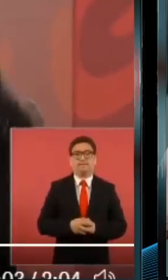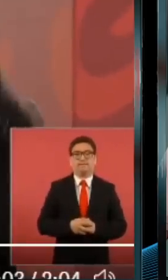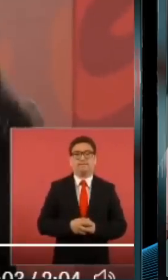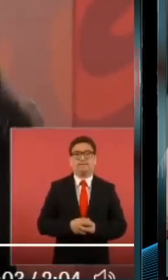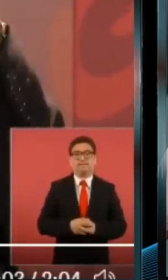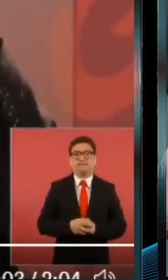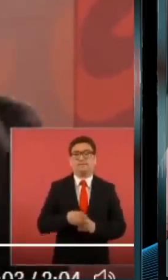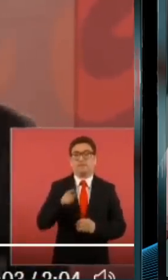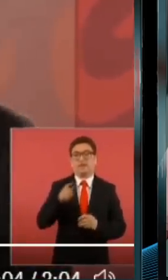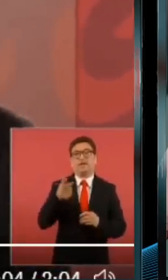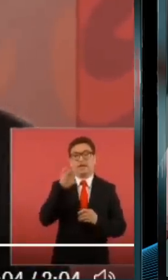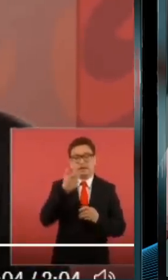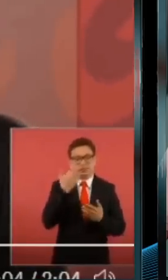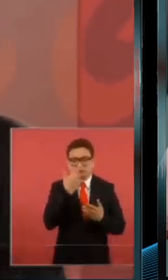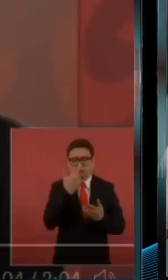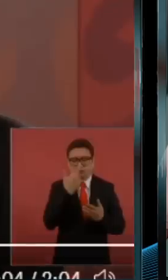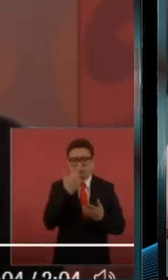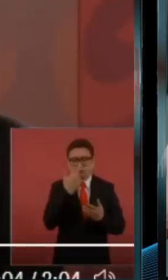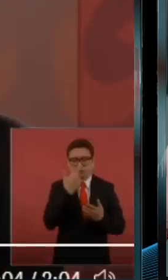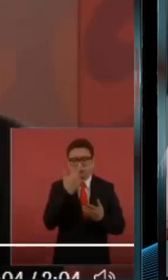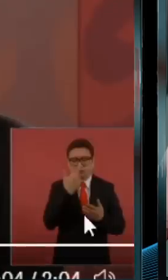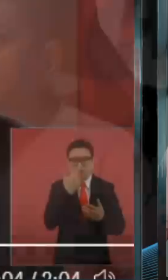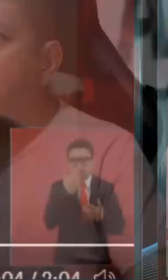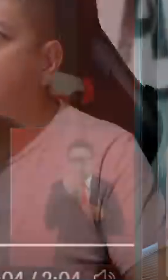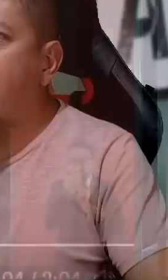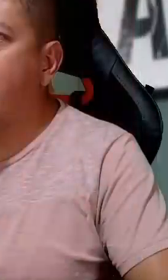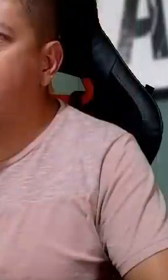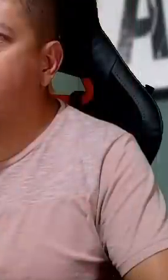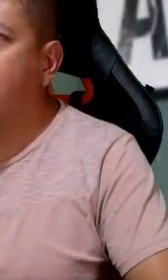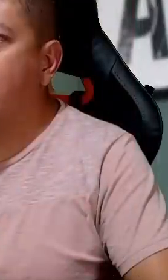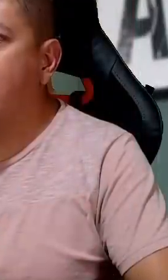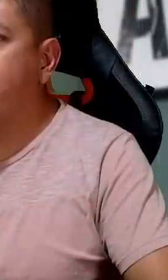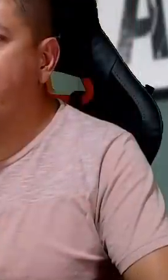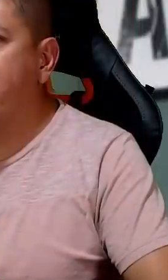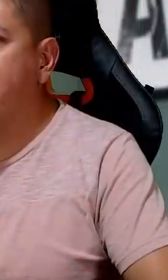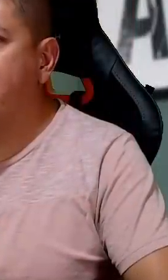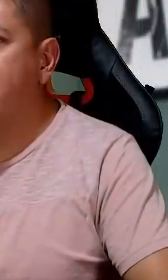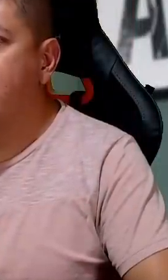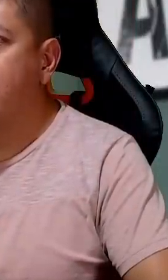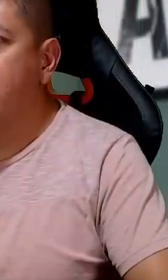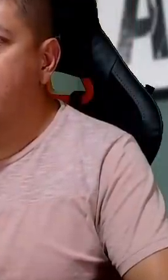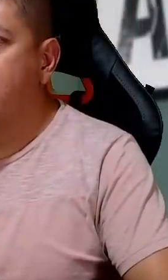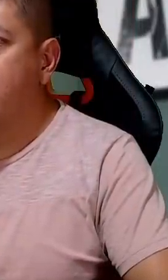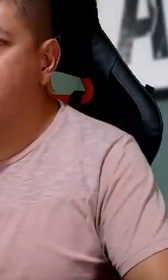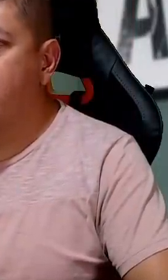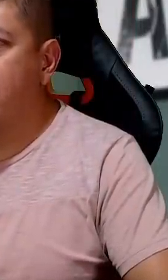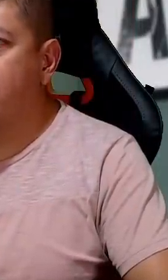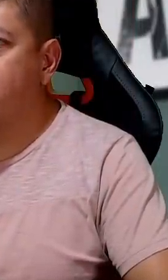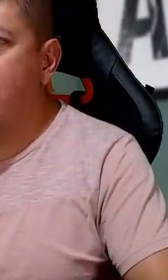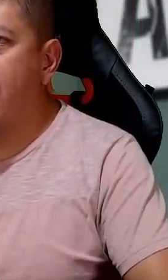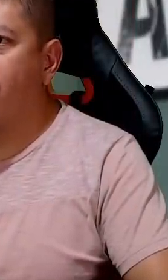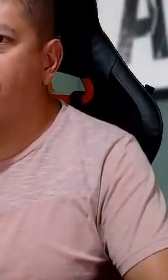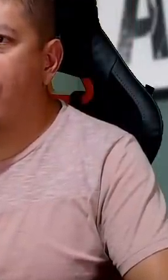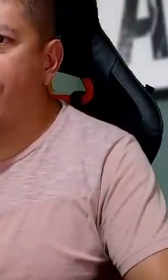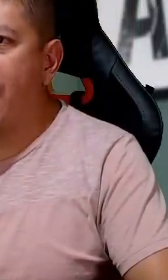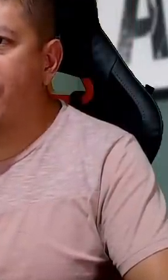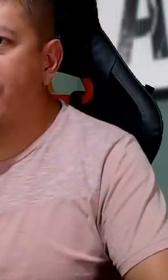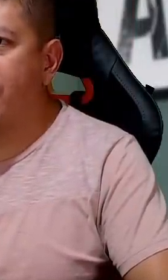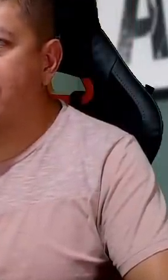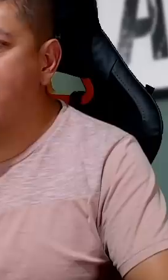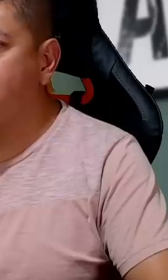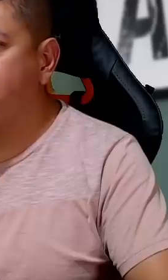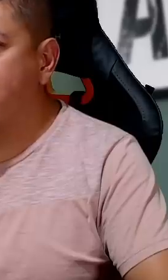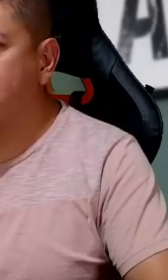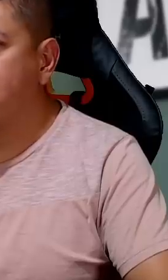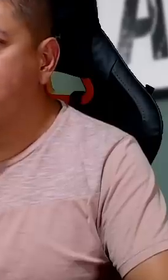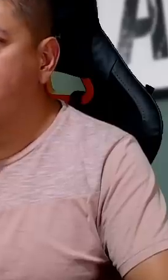Y está en el rango. Está en el rango, está en lo que la ley permite, ¿no? Es una obra magna,